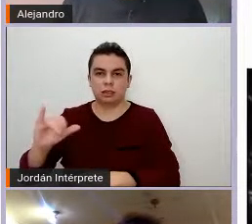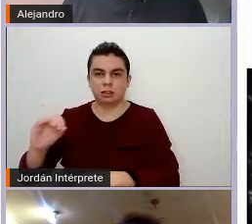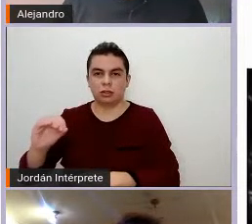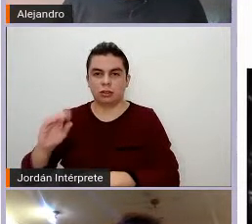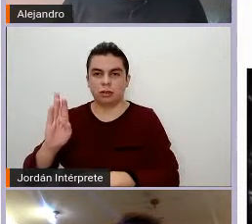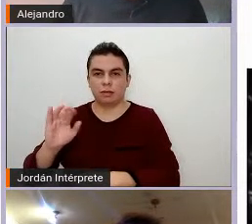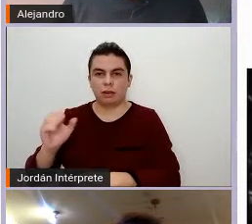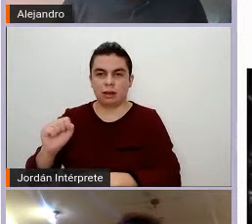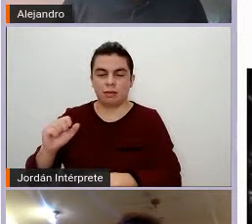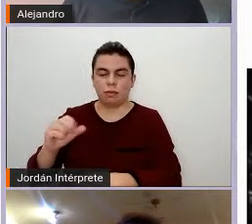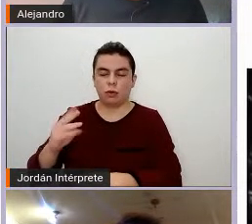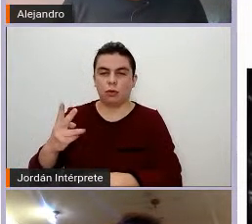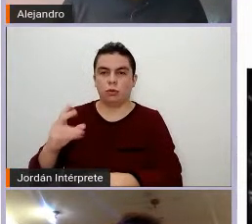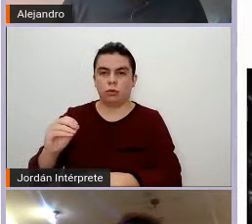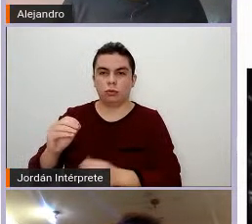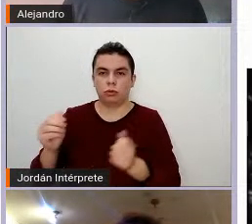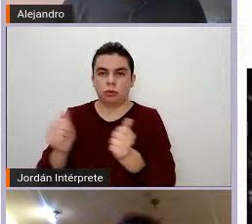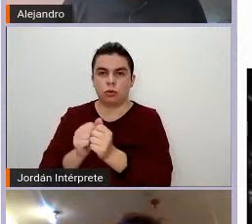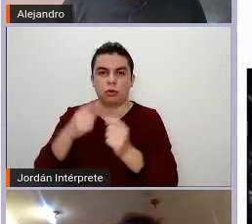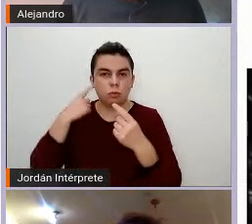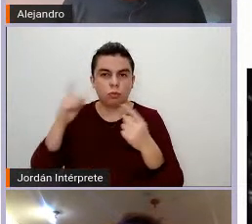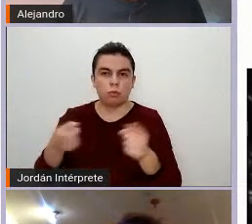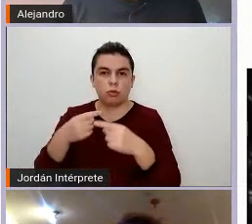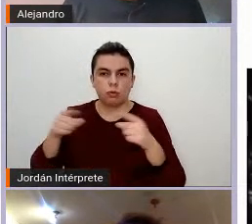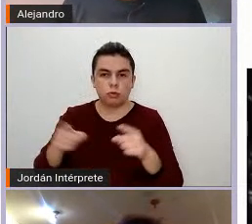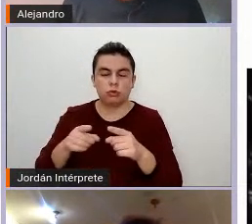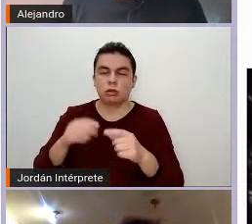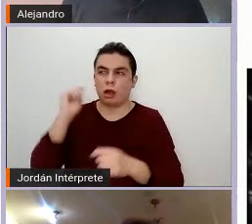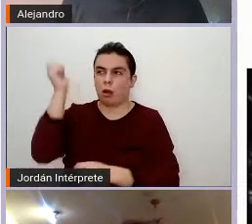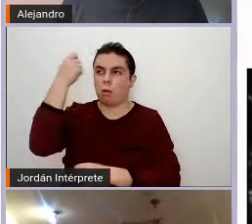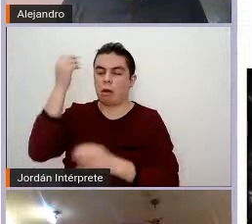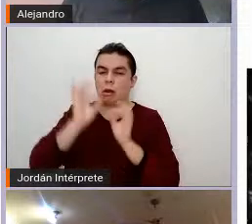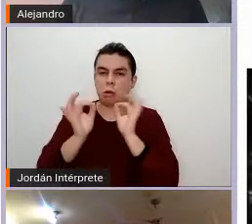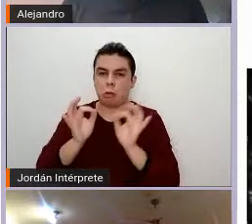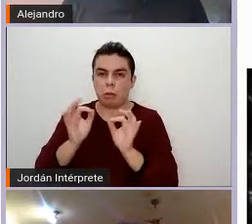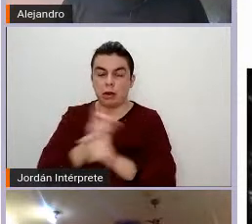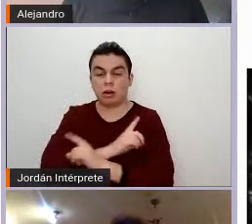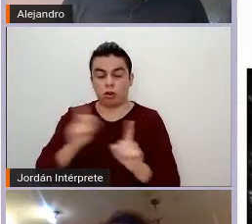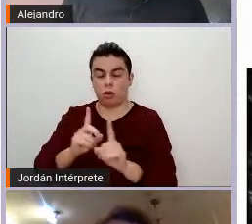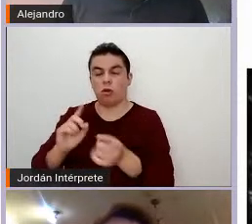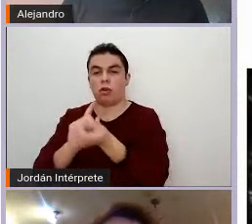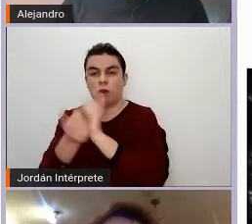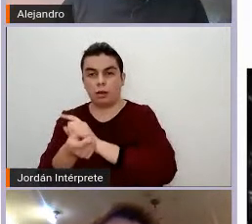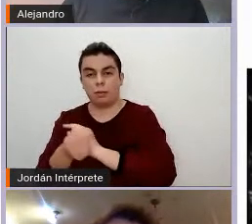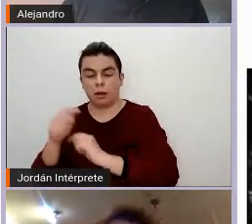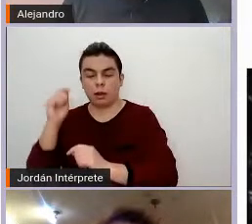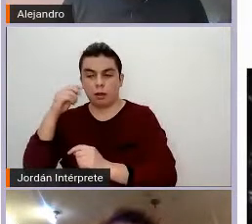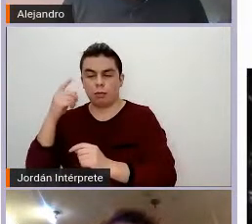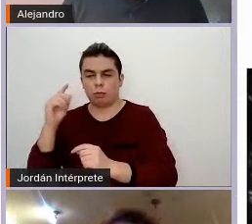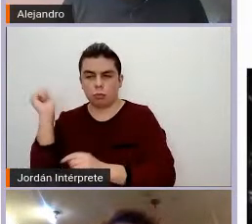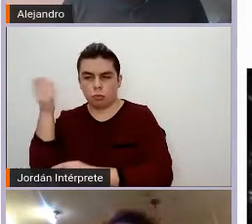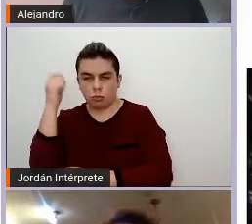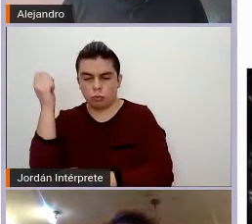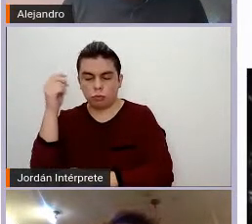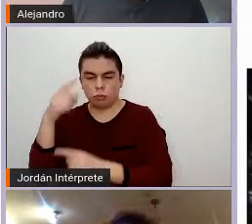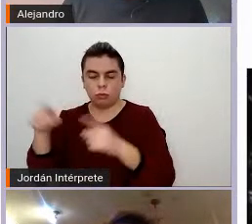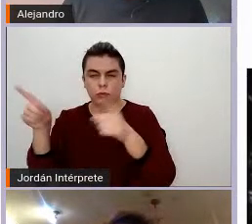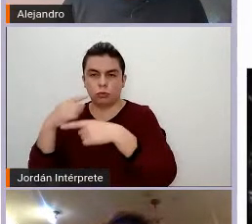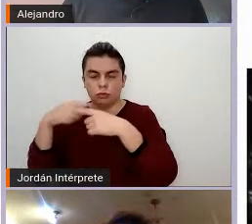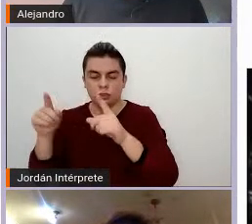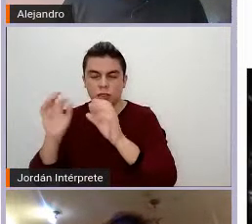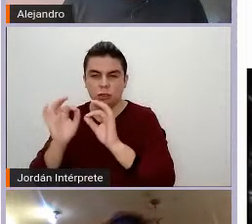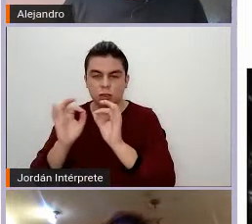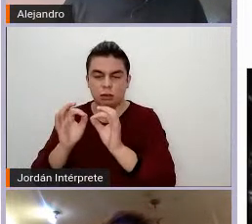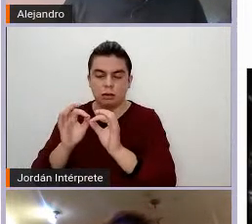pensar, sino que utilizando una música original. La propuesta de Violeta consistió en traducir a los sonidos